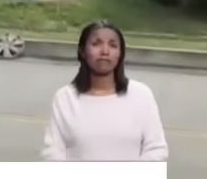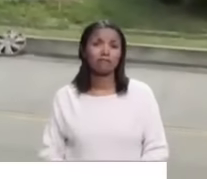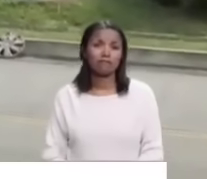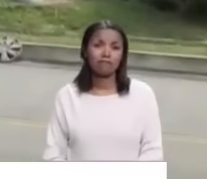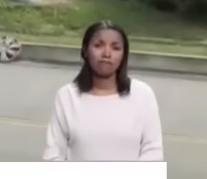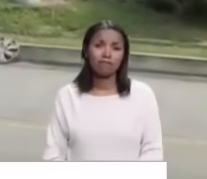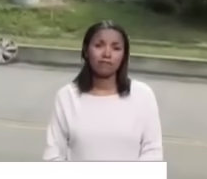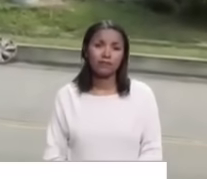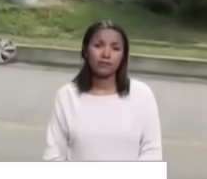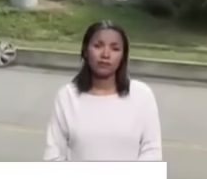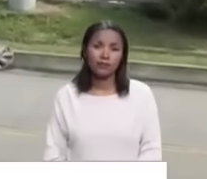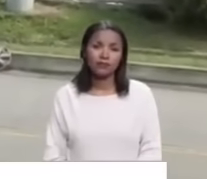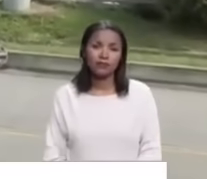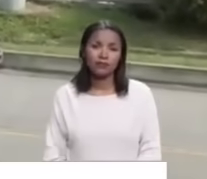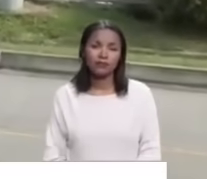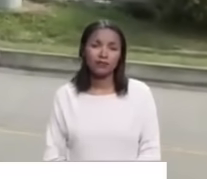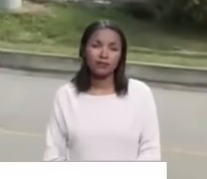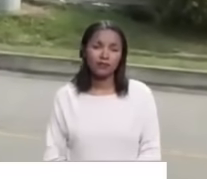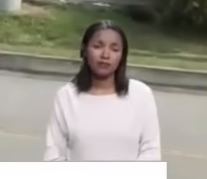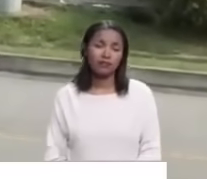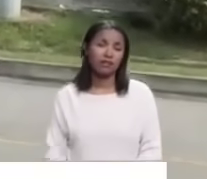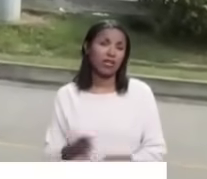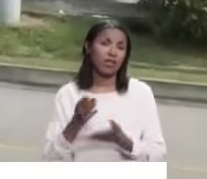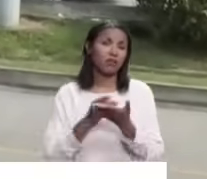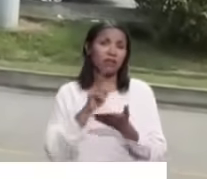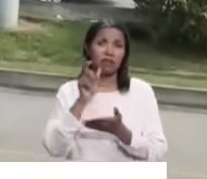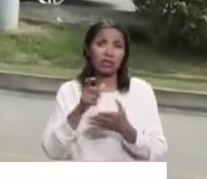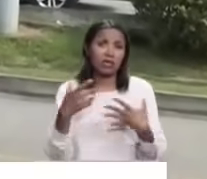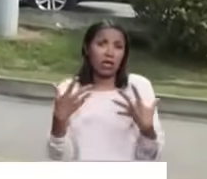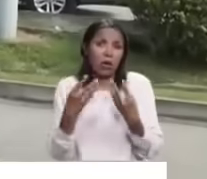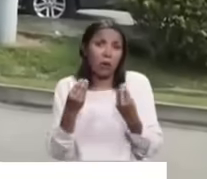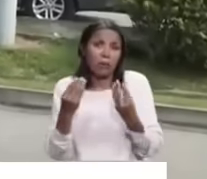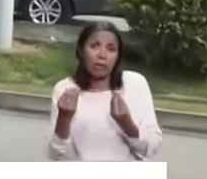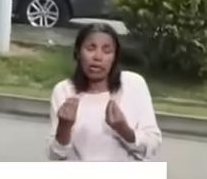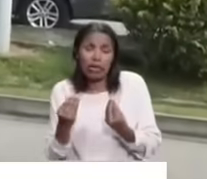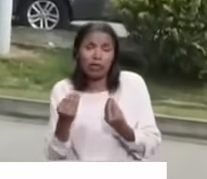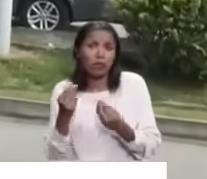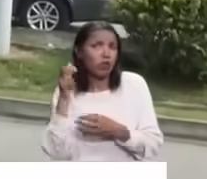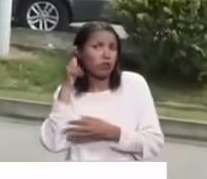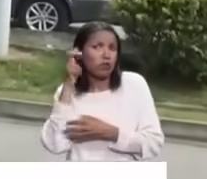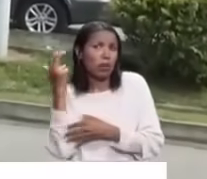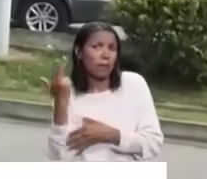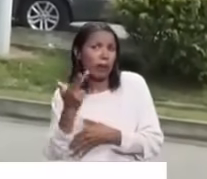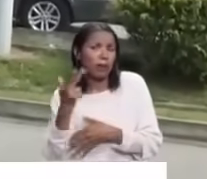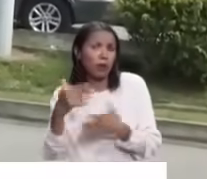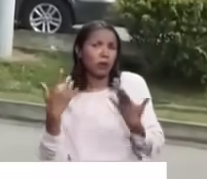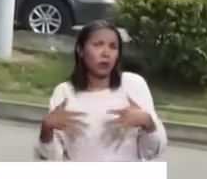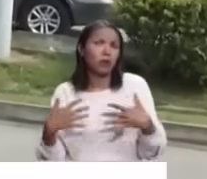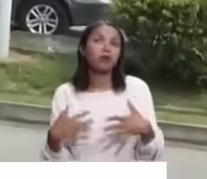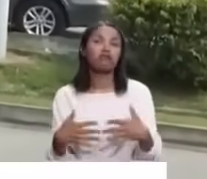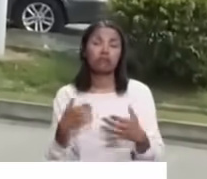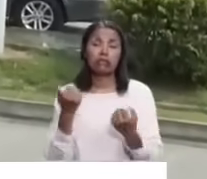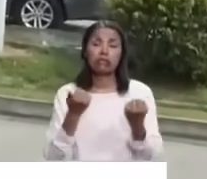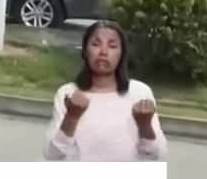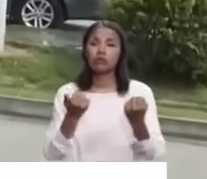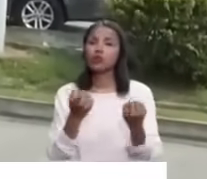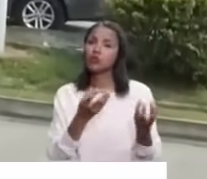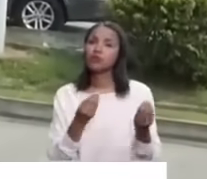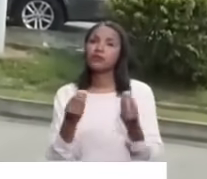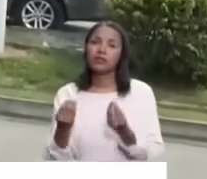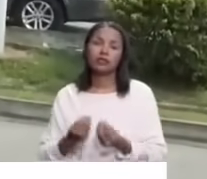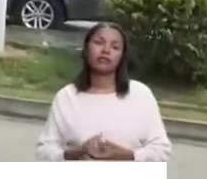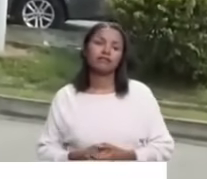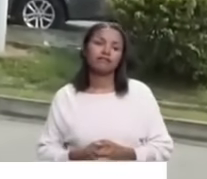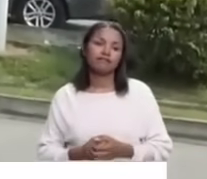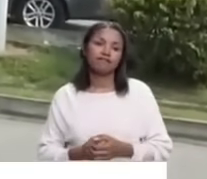en la vía, que se sintieron muy asustados porque no sabían qué estaba pasando, pero sí, efectivamente se dio esta balacera. Como tú lo